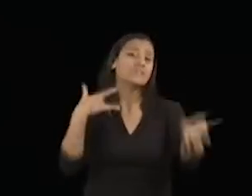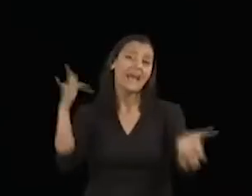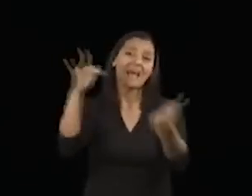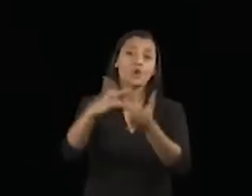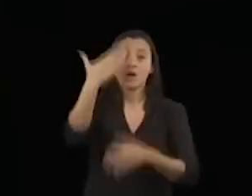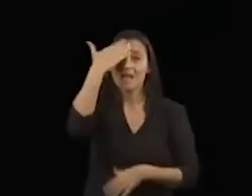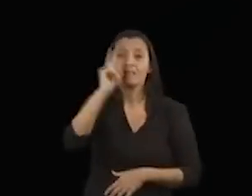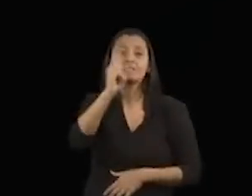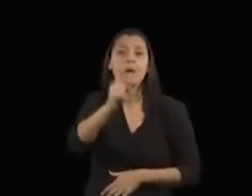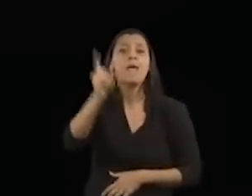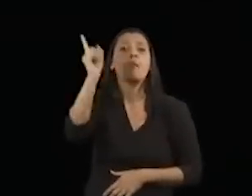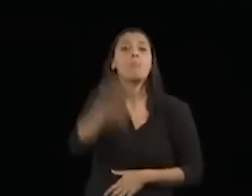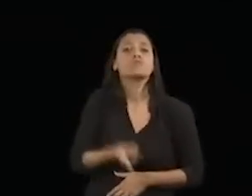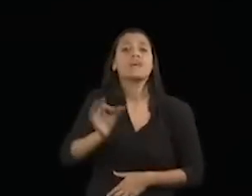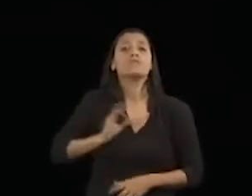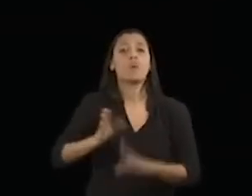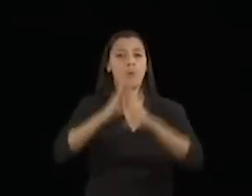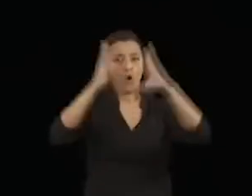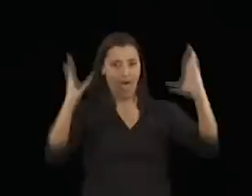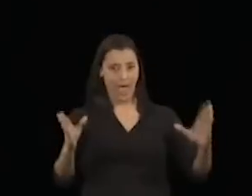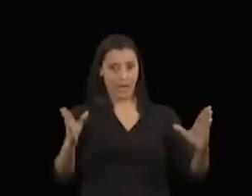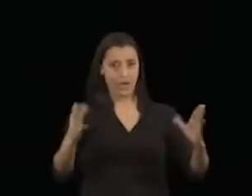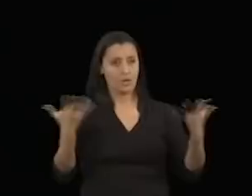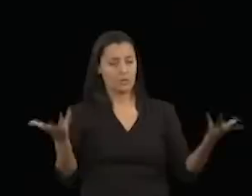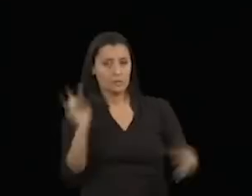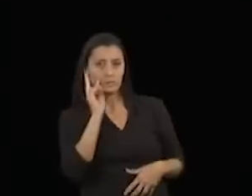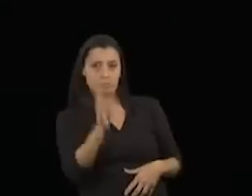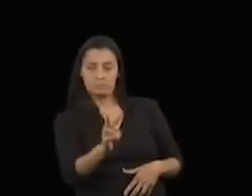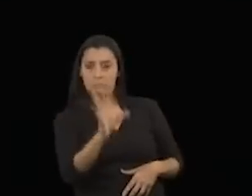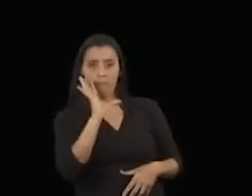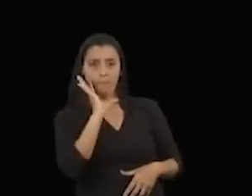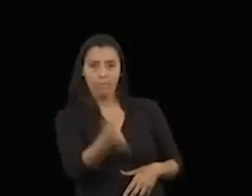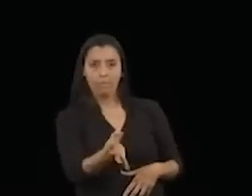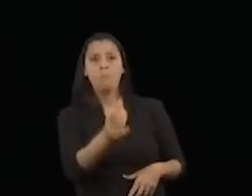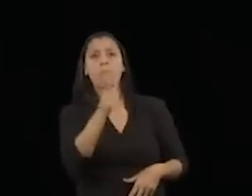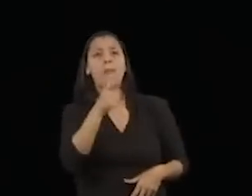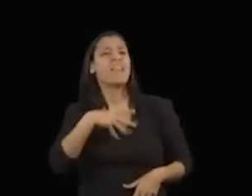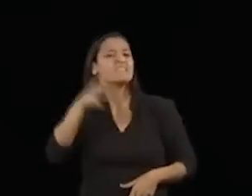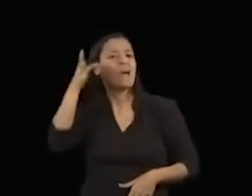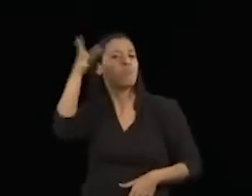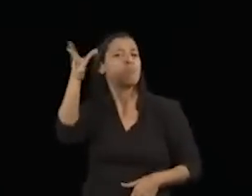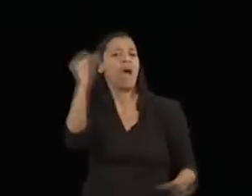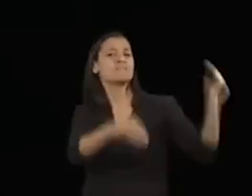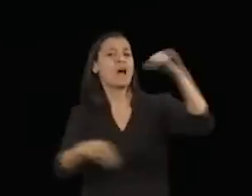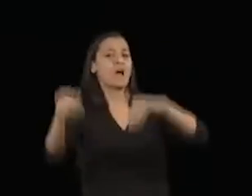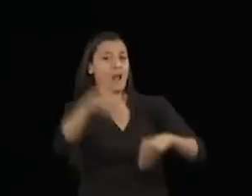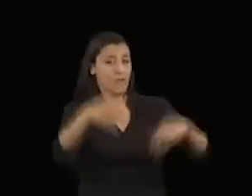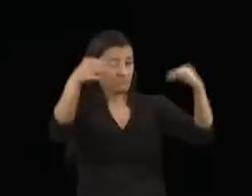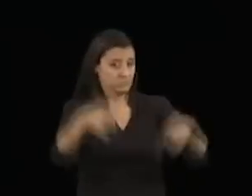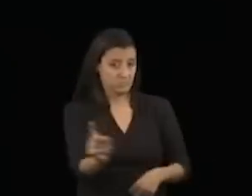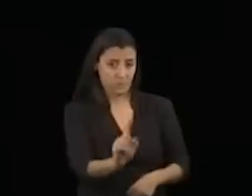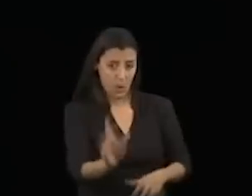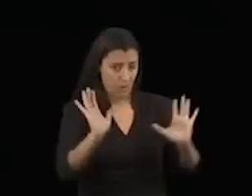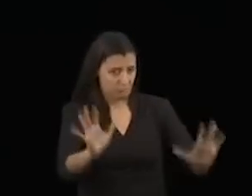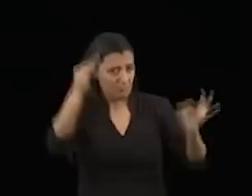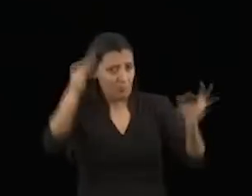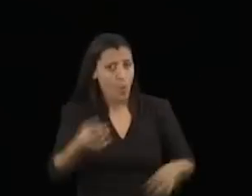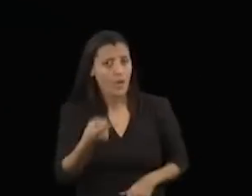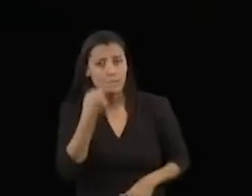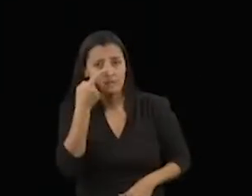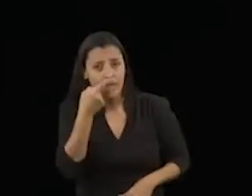anual. Esto que parecía una exageración, es interesante